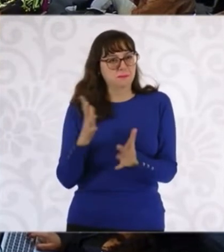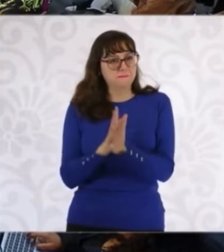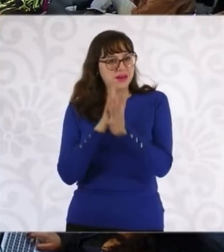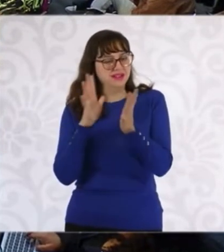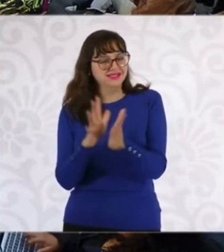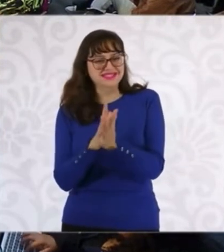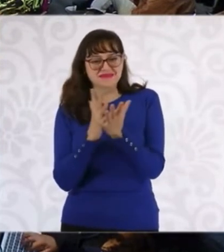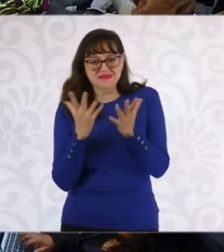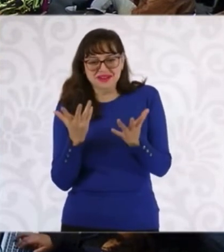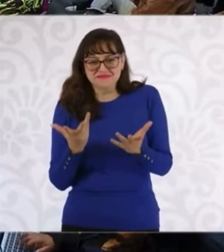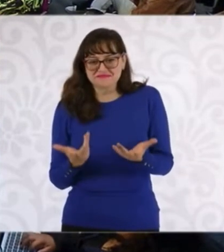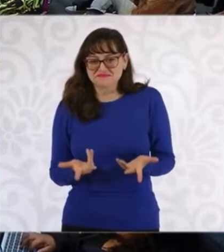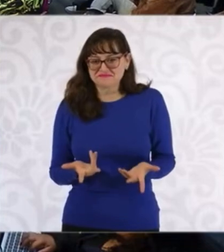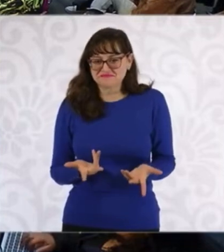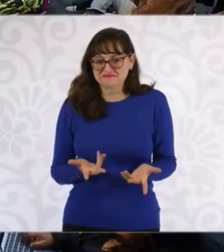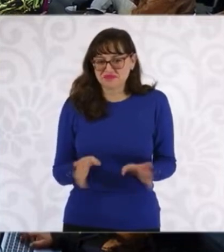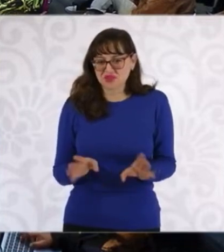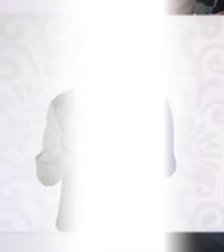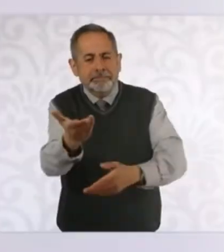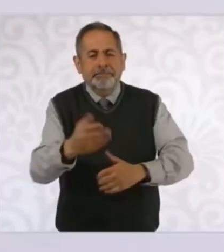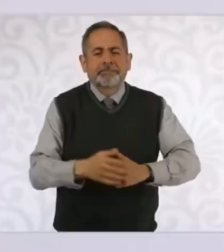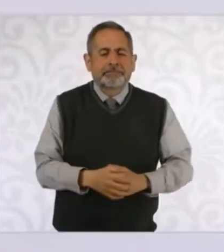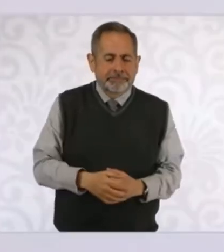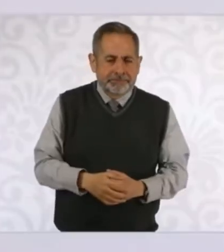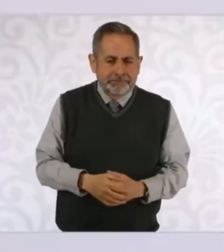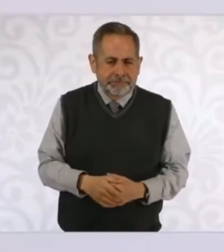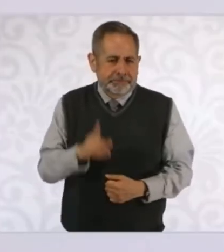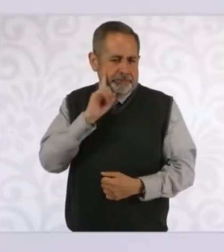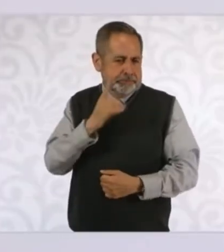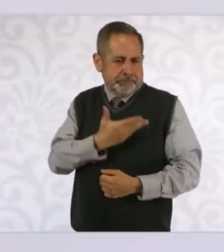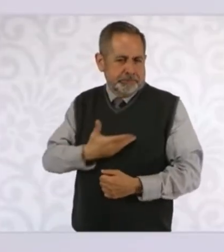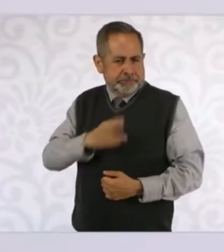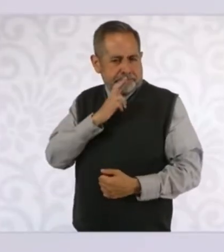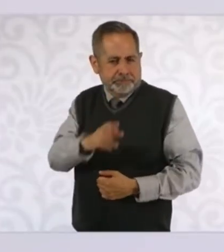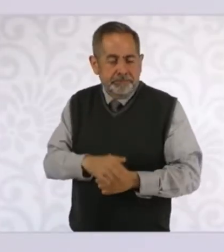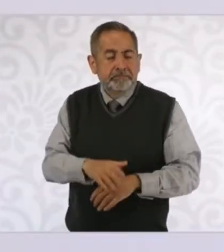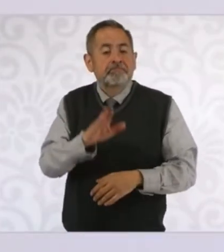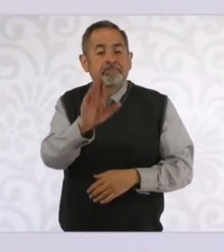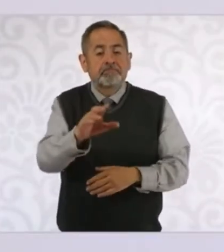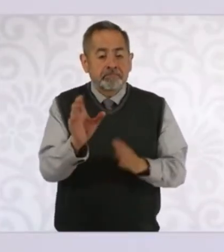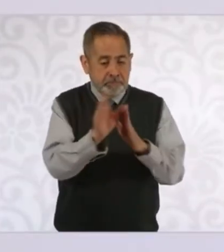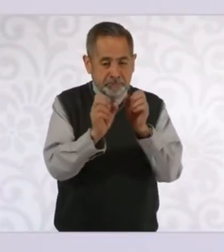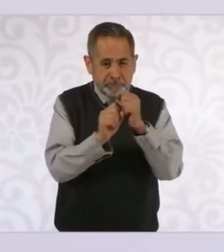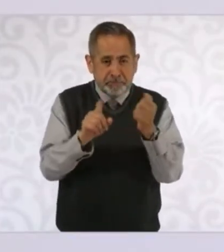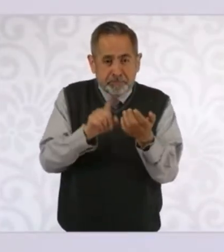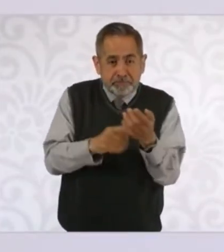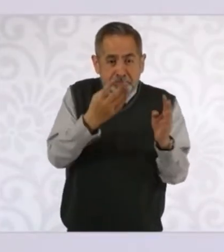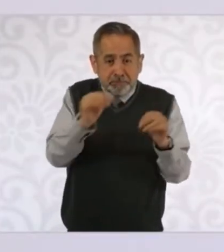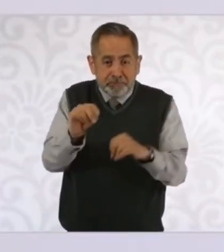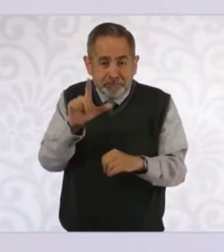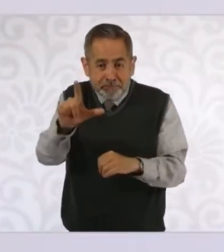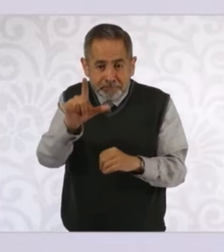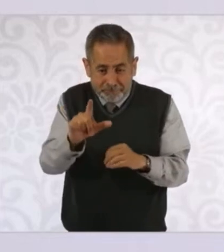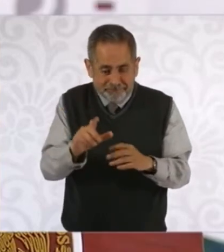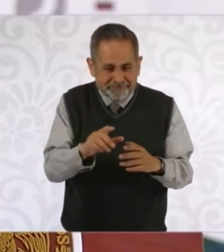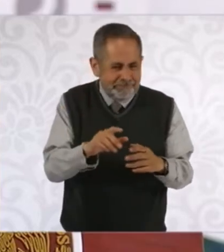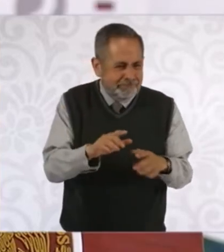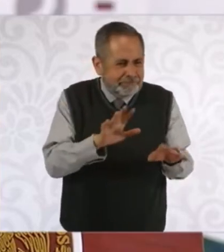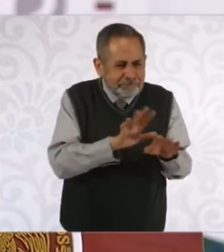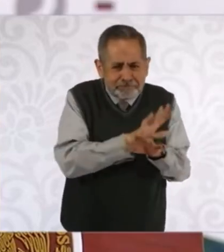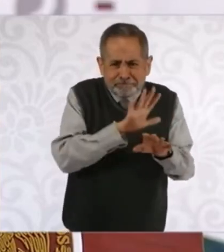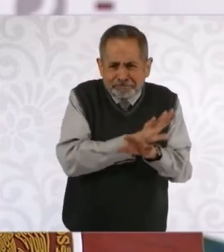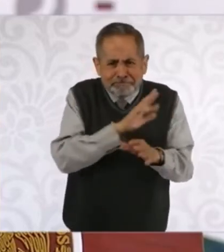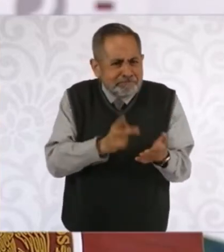de la propia elección. Pues que decida. Todos los mexicanos ya lo sabíamos, también lo confirma